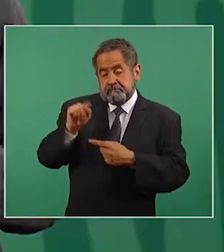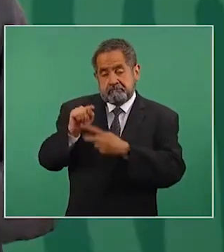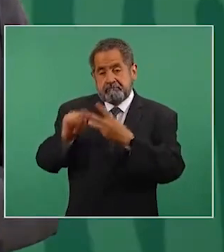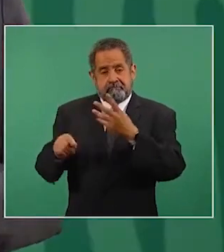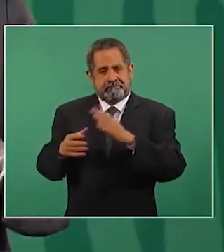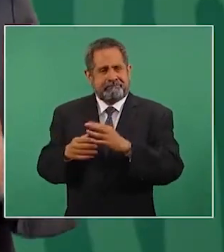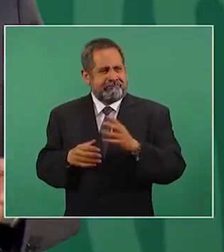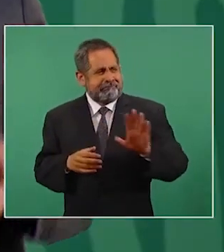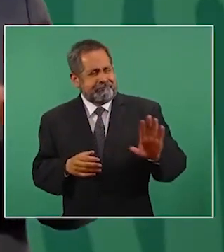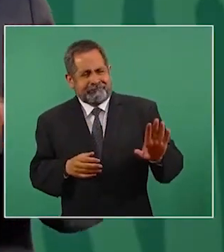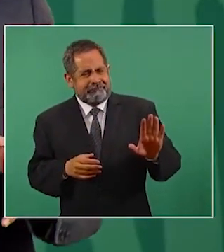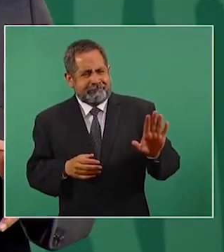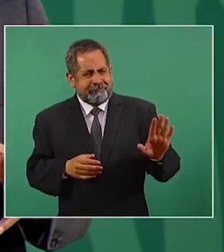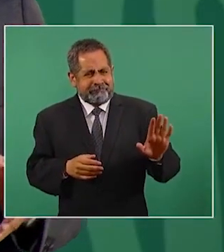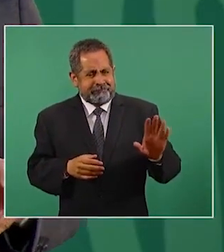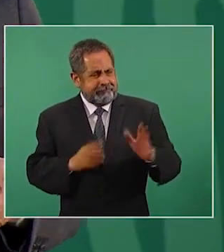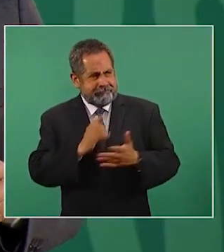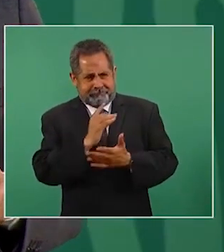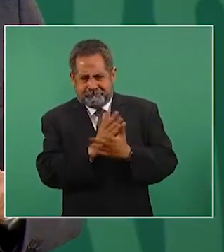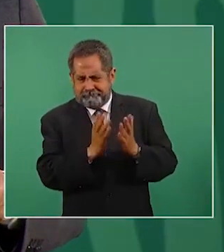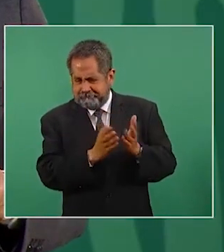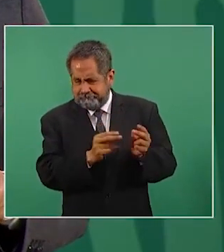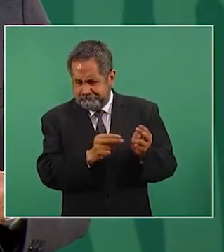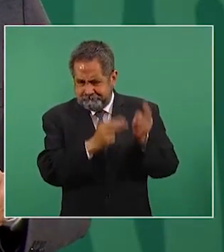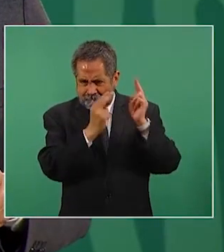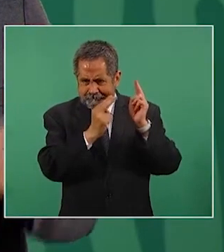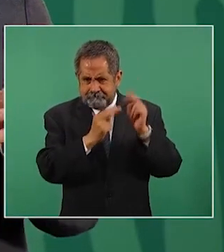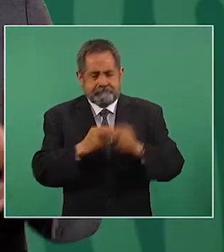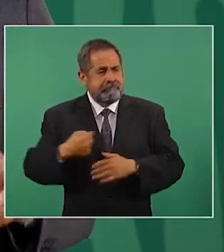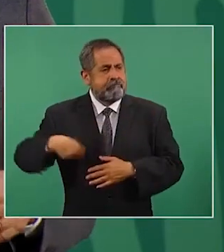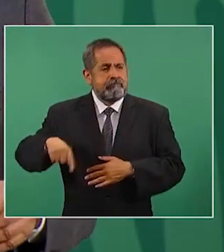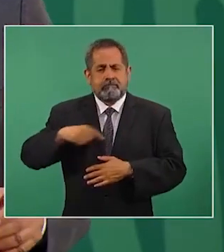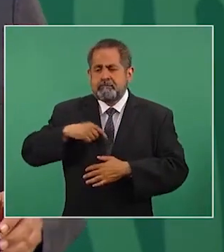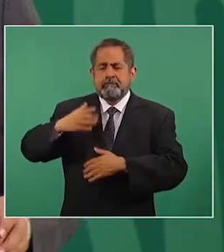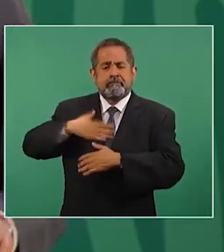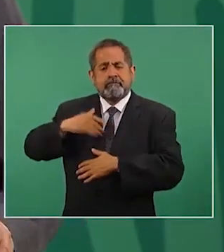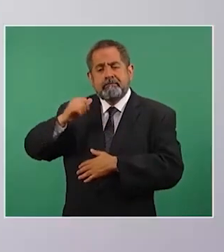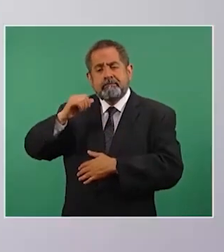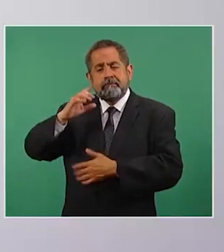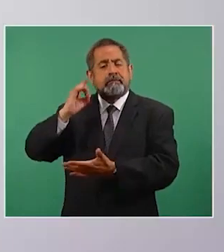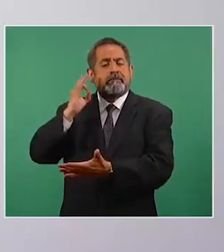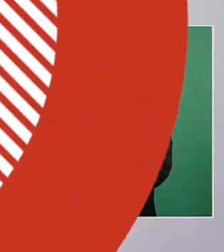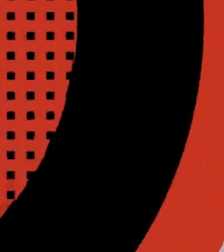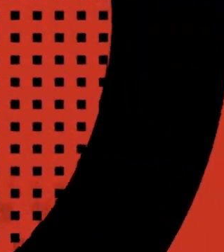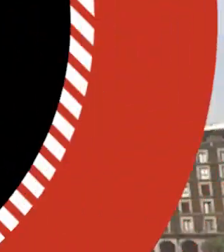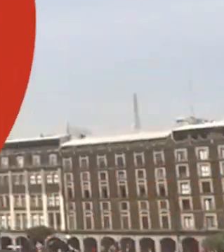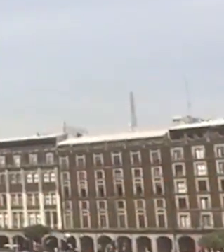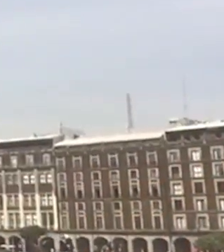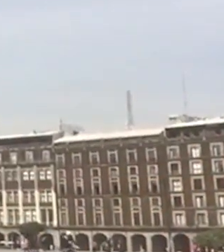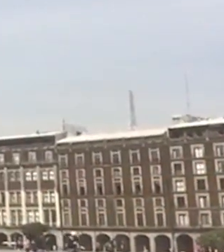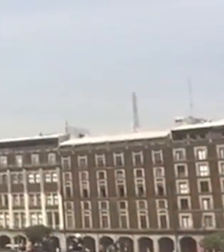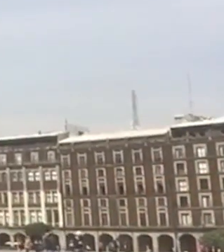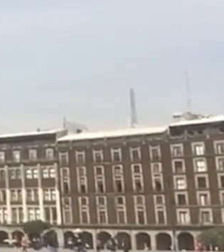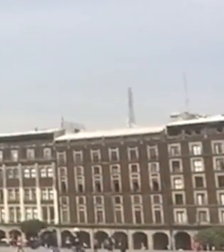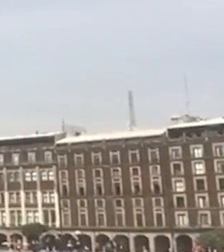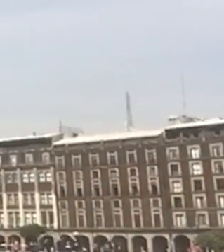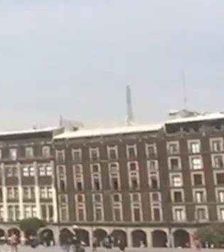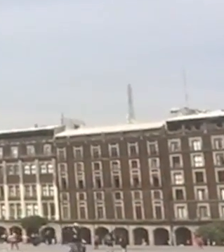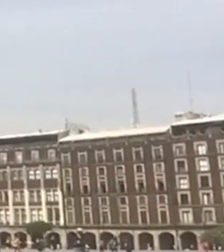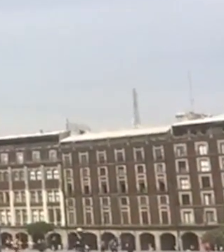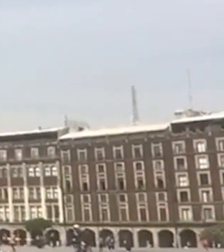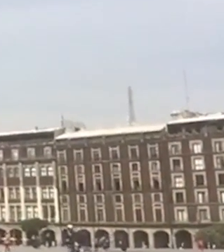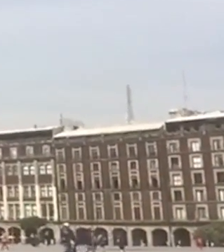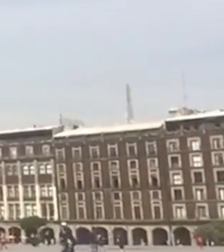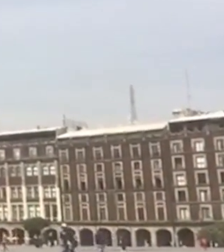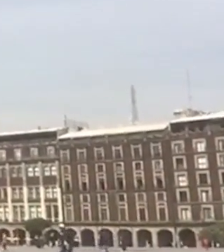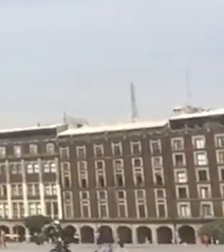sobre cuestiones que solo competen a los mexicanos? El presidente López Obrador